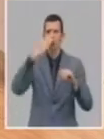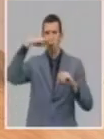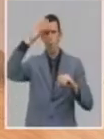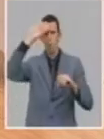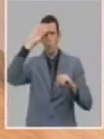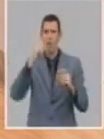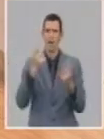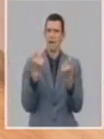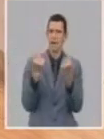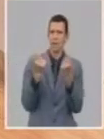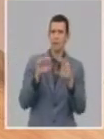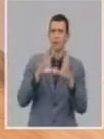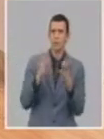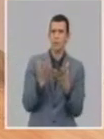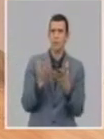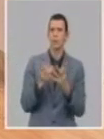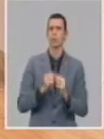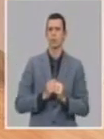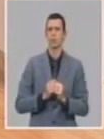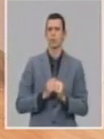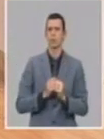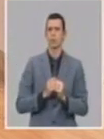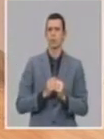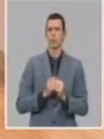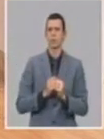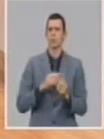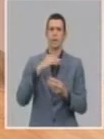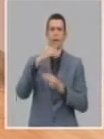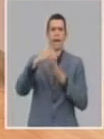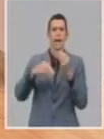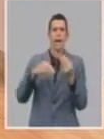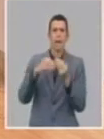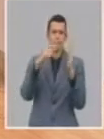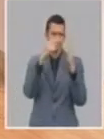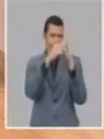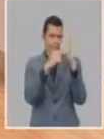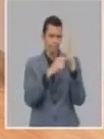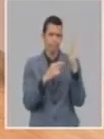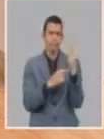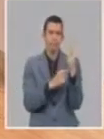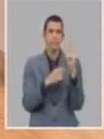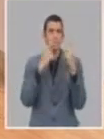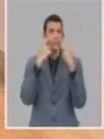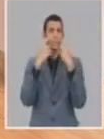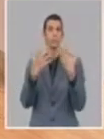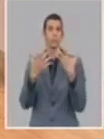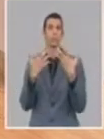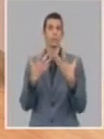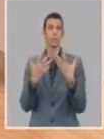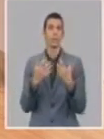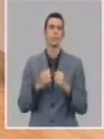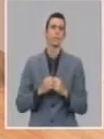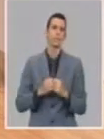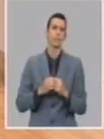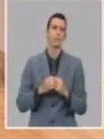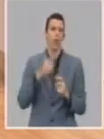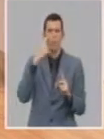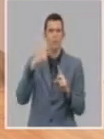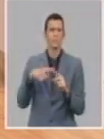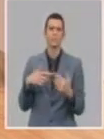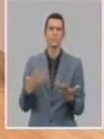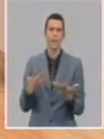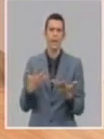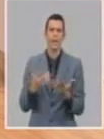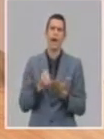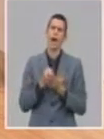administración tributaria todas las medidas que en el orden financiero se ha venido adoptando para respaldar y